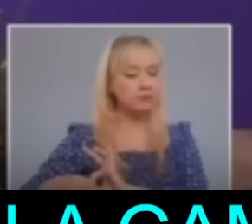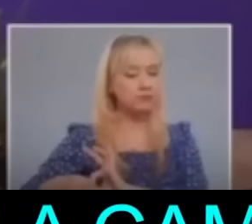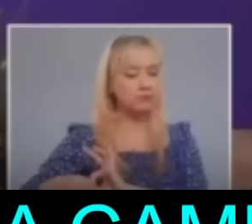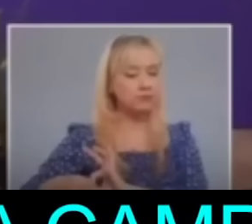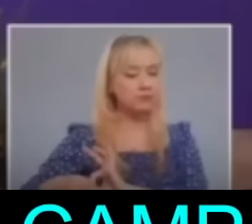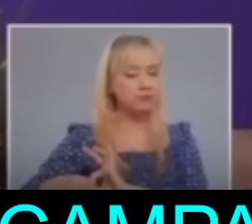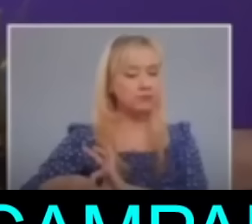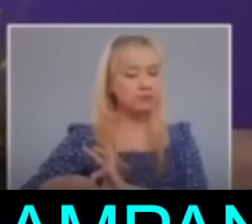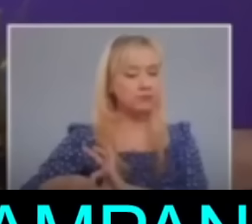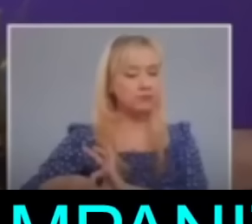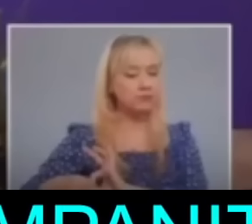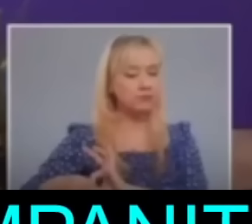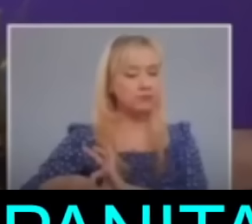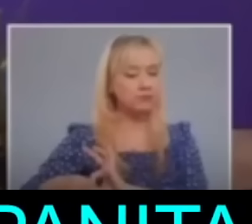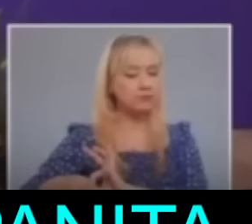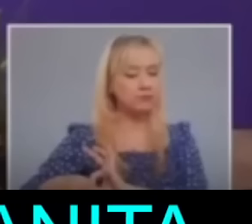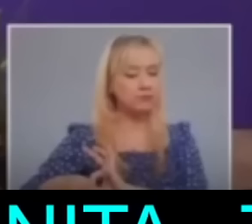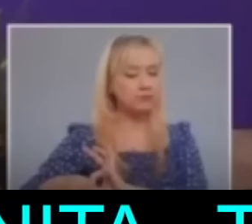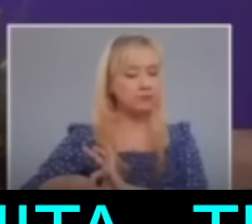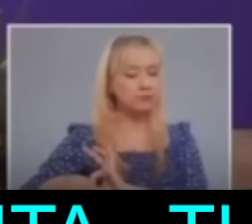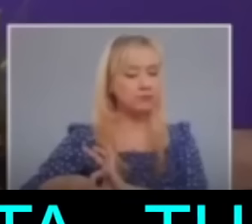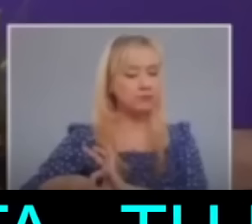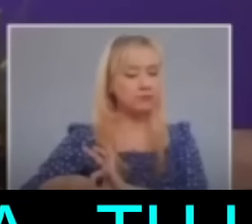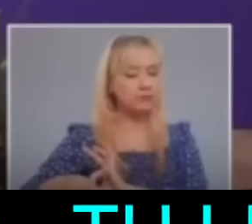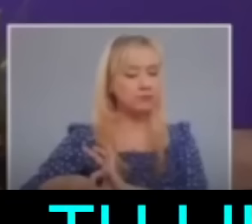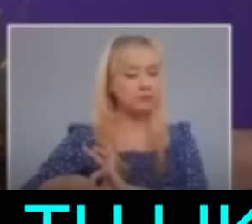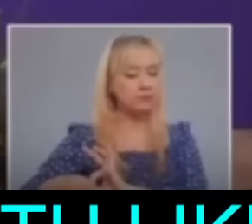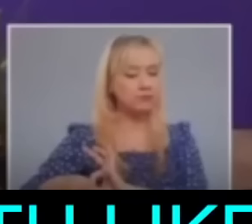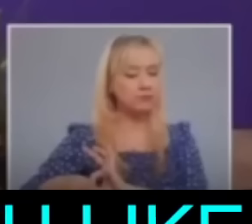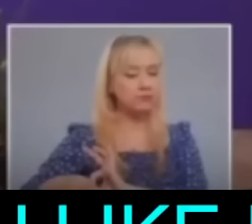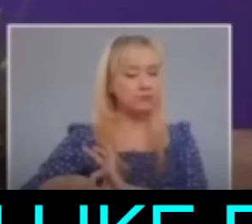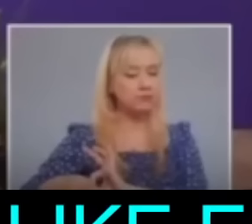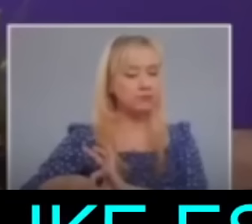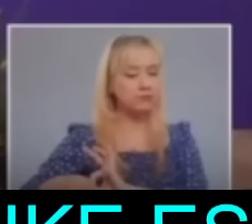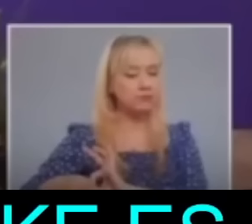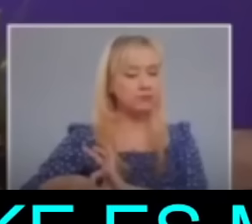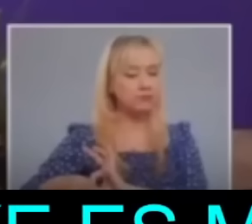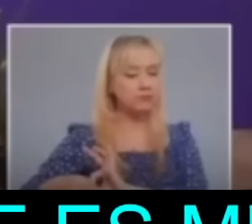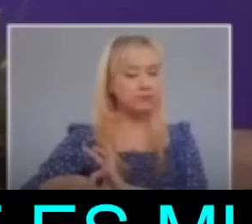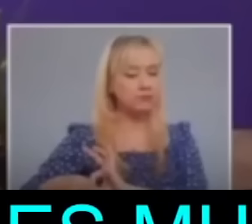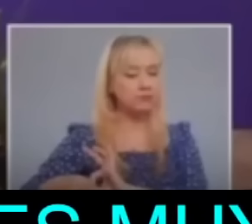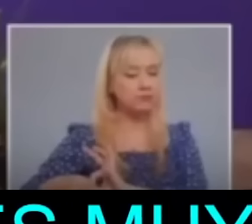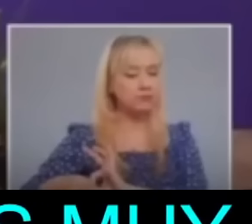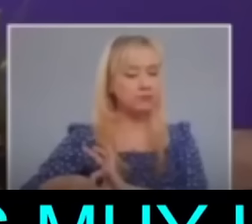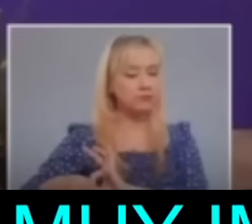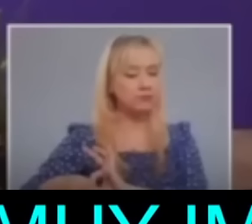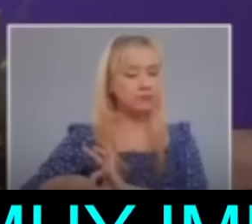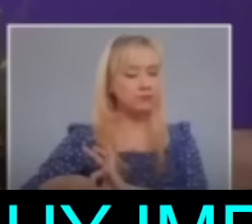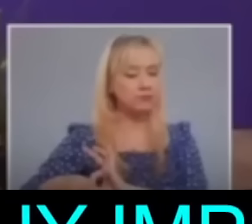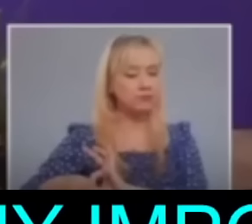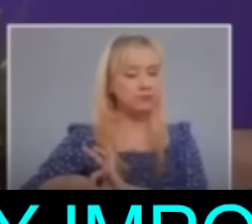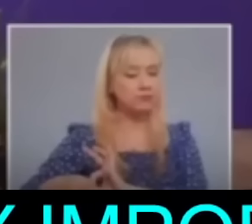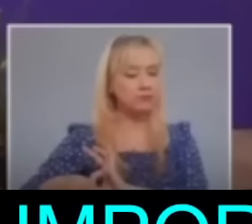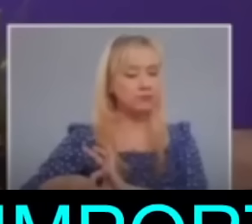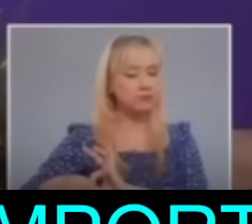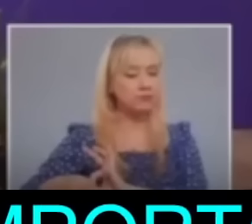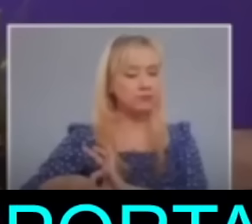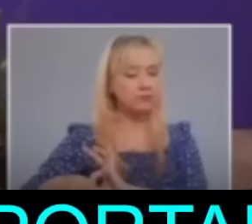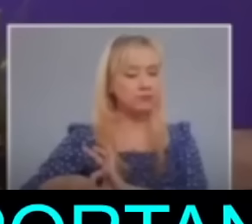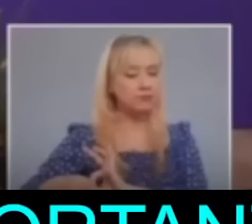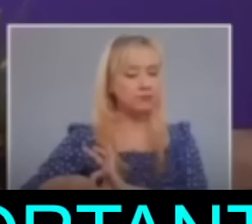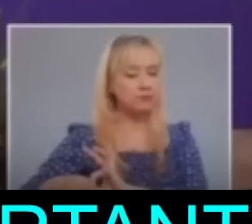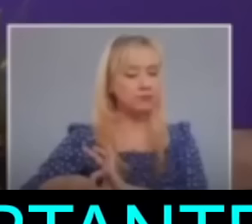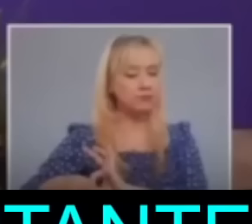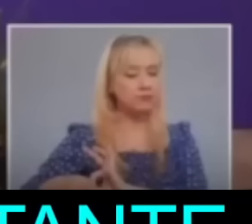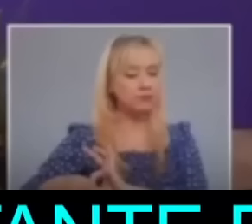nos viene y nos dice que está al servicio de las mayorías y le manda un comunicado a través de un evento en el tribunal electoral del